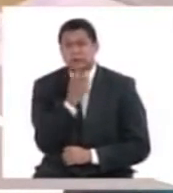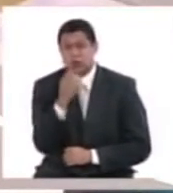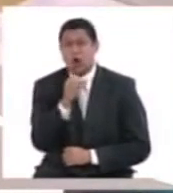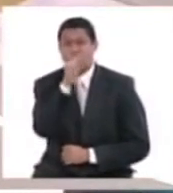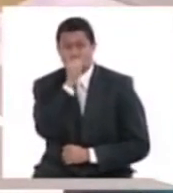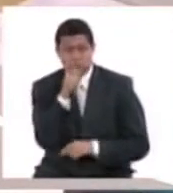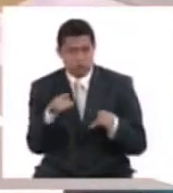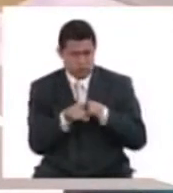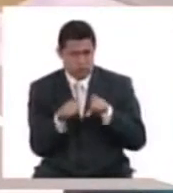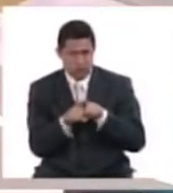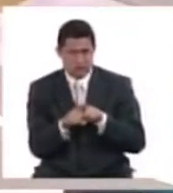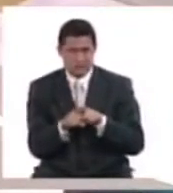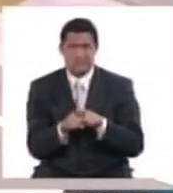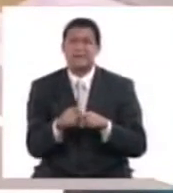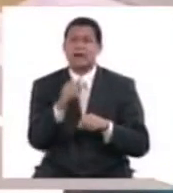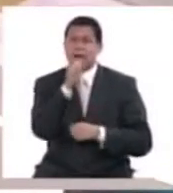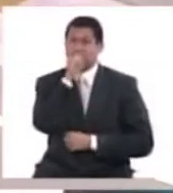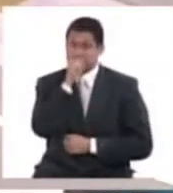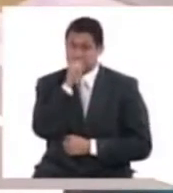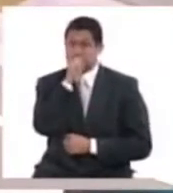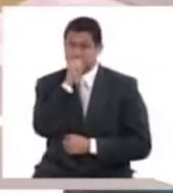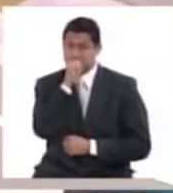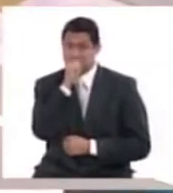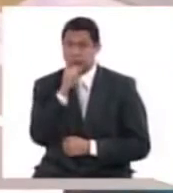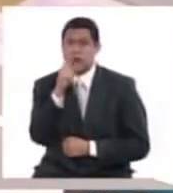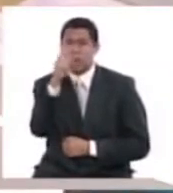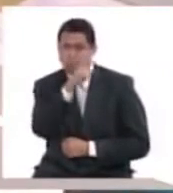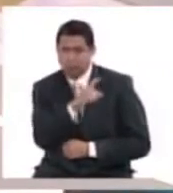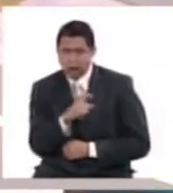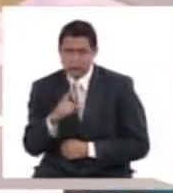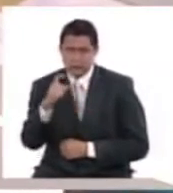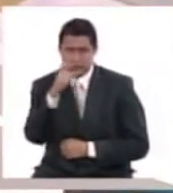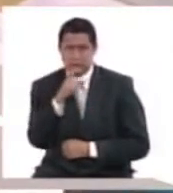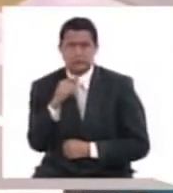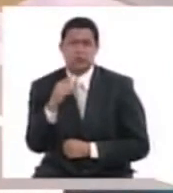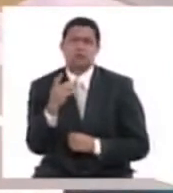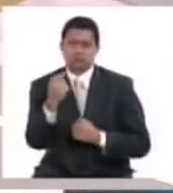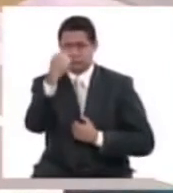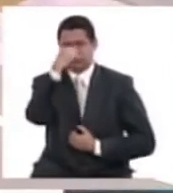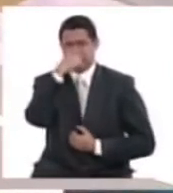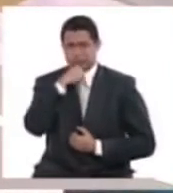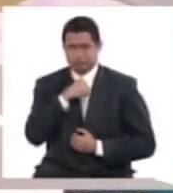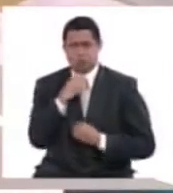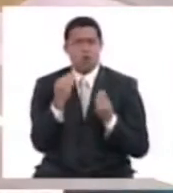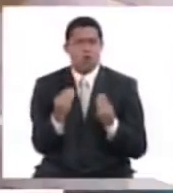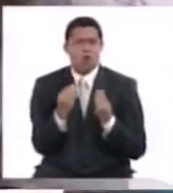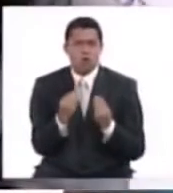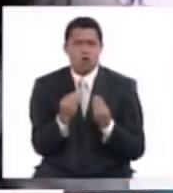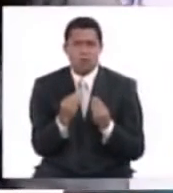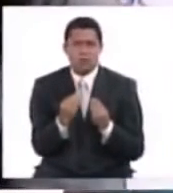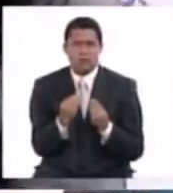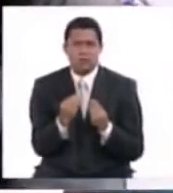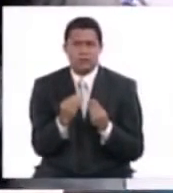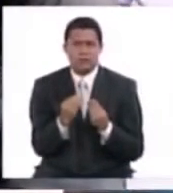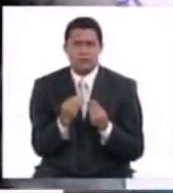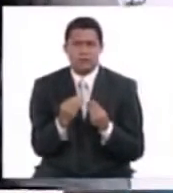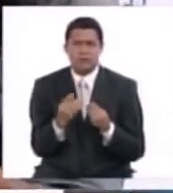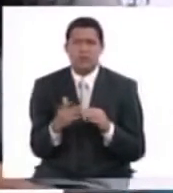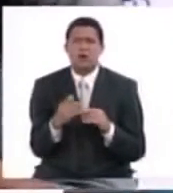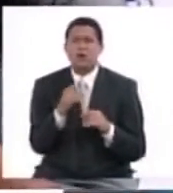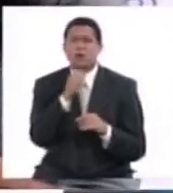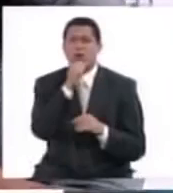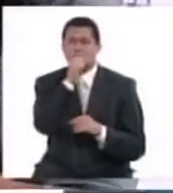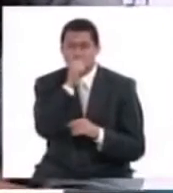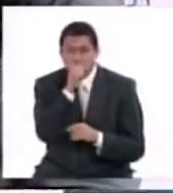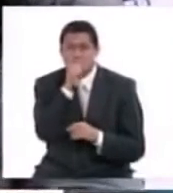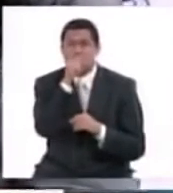tuberculosis. La tuberculosis la produce una micobacteria en tuberculosis. Se transmite por los fomites, que